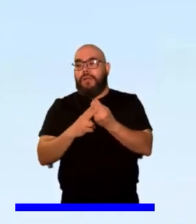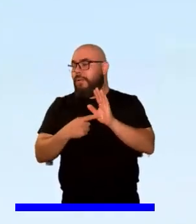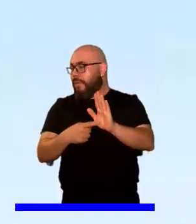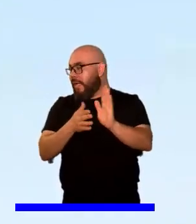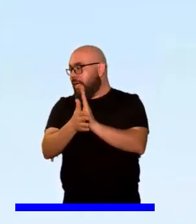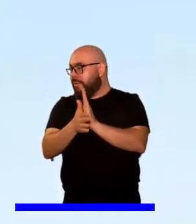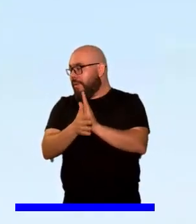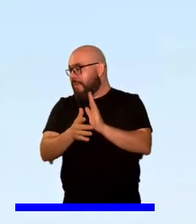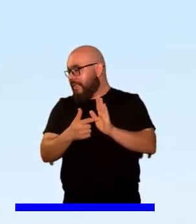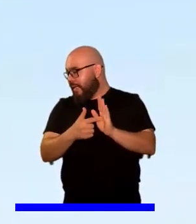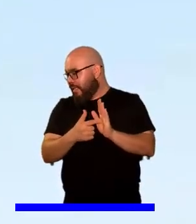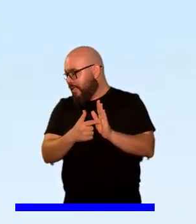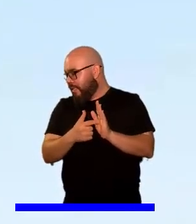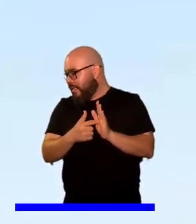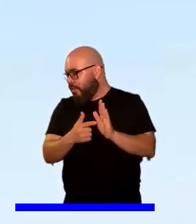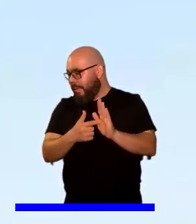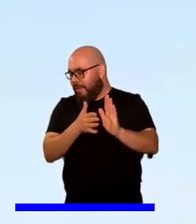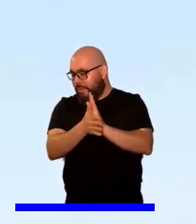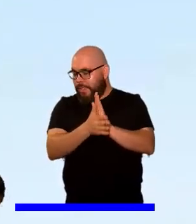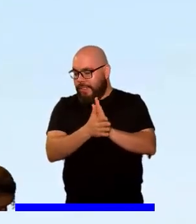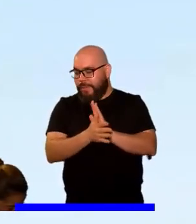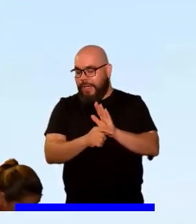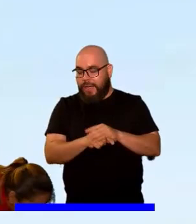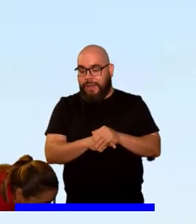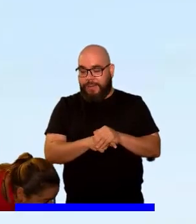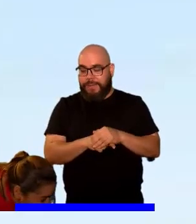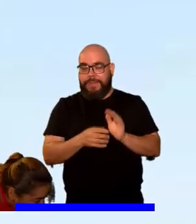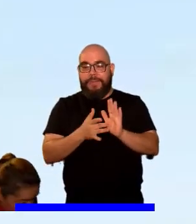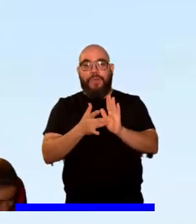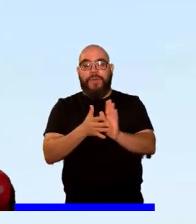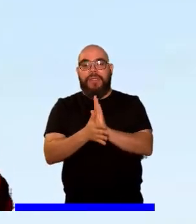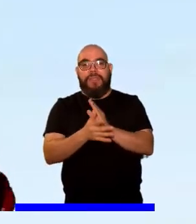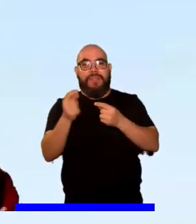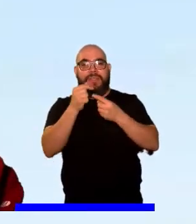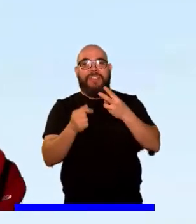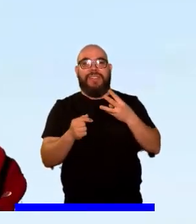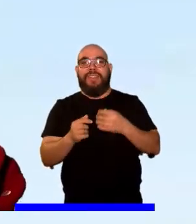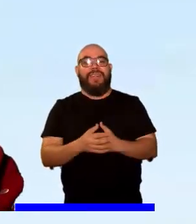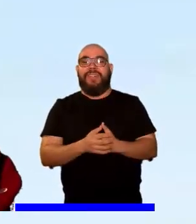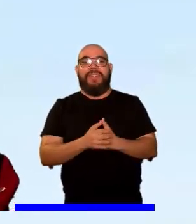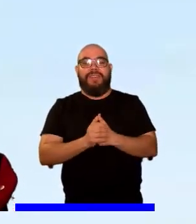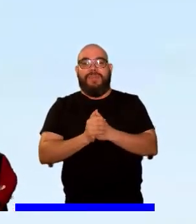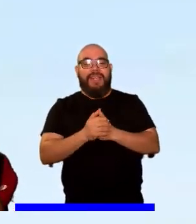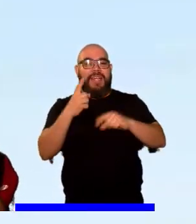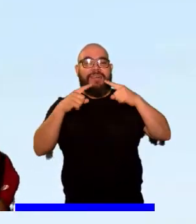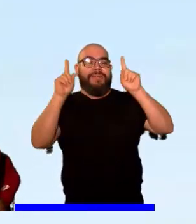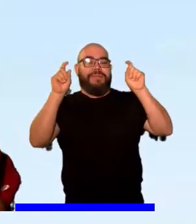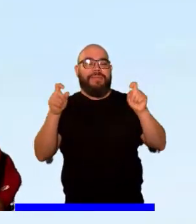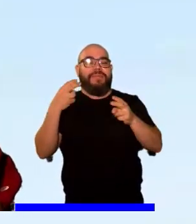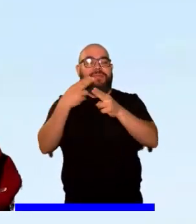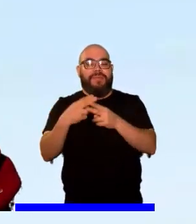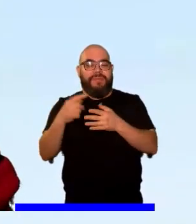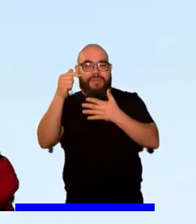No necesitamos saberlas, pero lo importante detrás de esto es que yo ni siquiera tengo que saber cuál es el nombre del personaje. A mí se me olvidó el